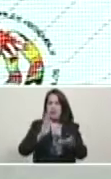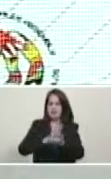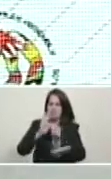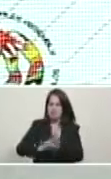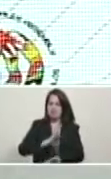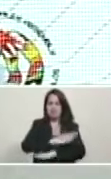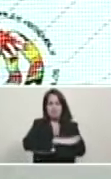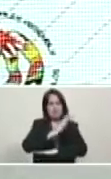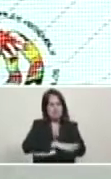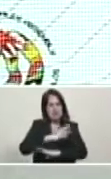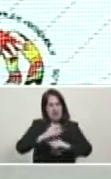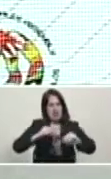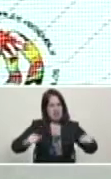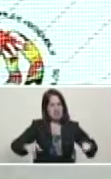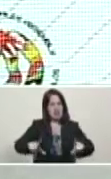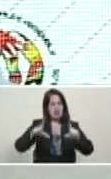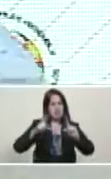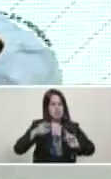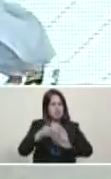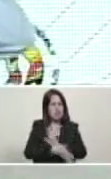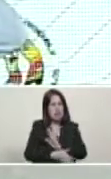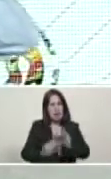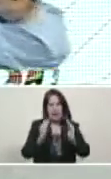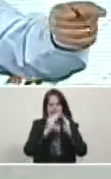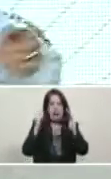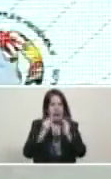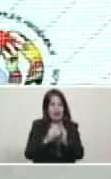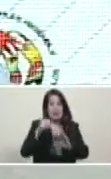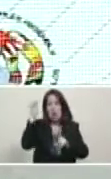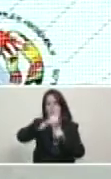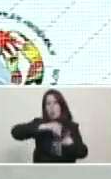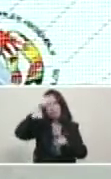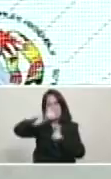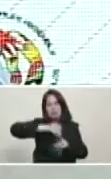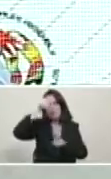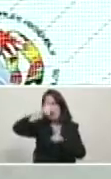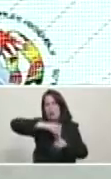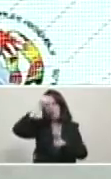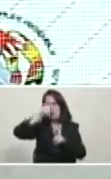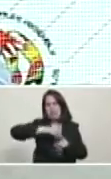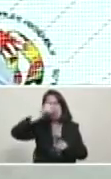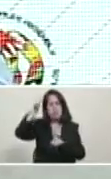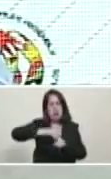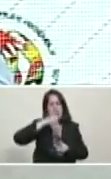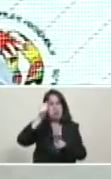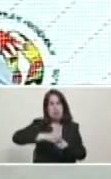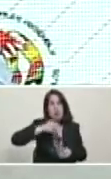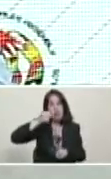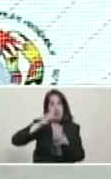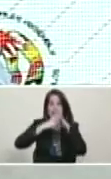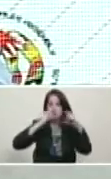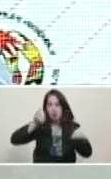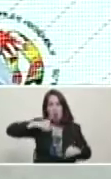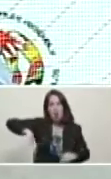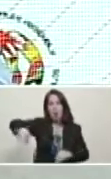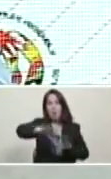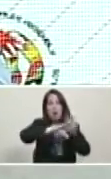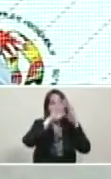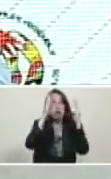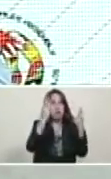la tierra a la vivienda después de tantas luchas en los pueblos hermanos del mundo